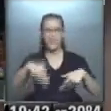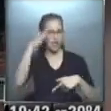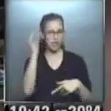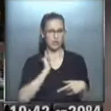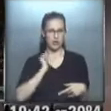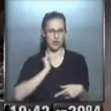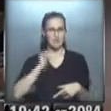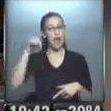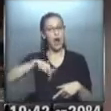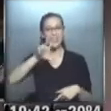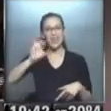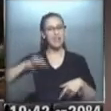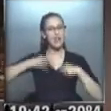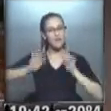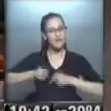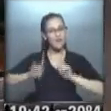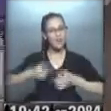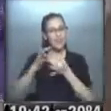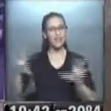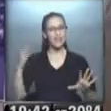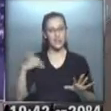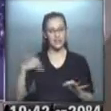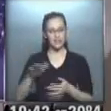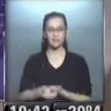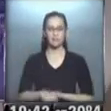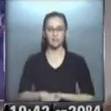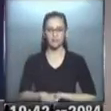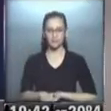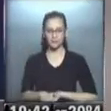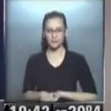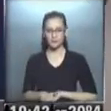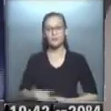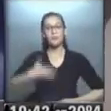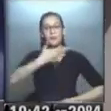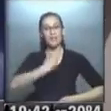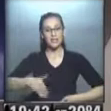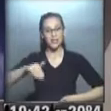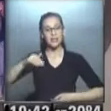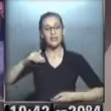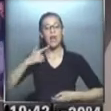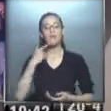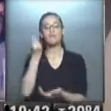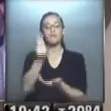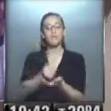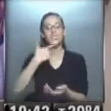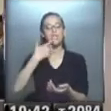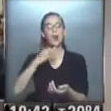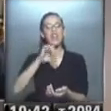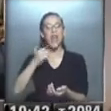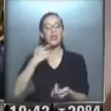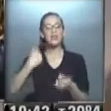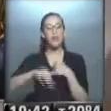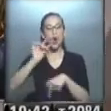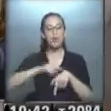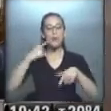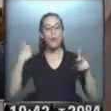años del regreso de la democracia a la Argentina. El presidente del AFSCA, Martín Sabatella, anticipó que en las próximas horas